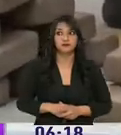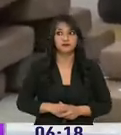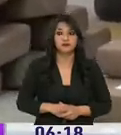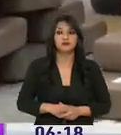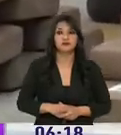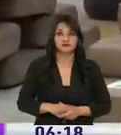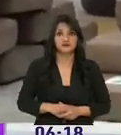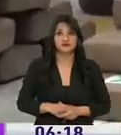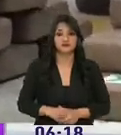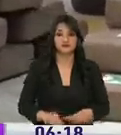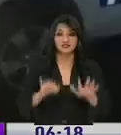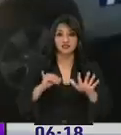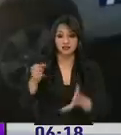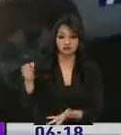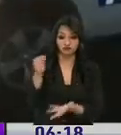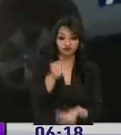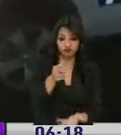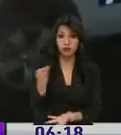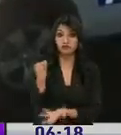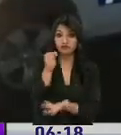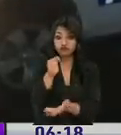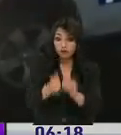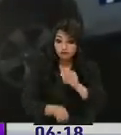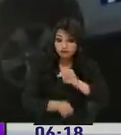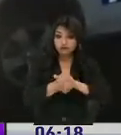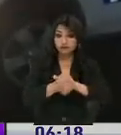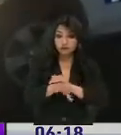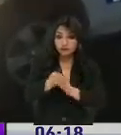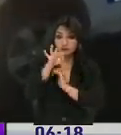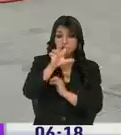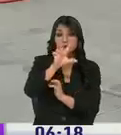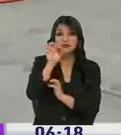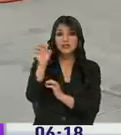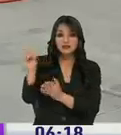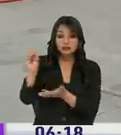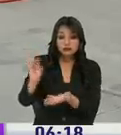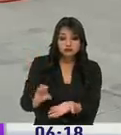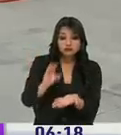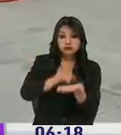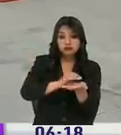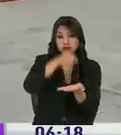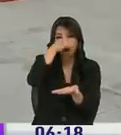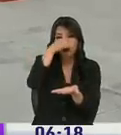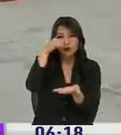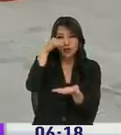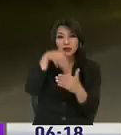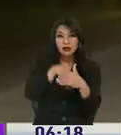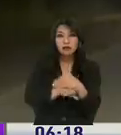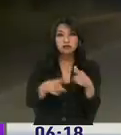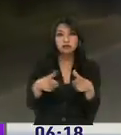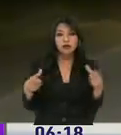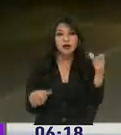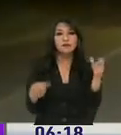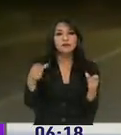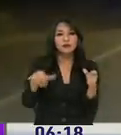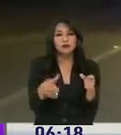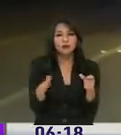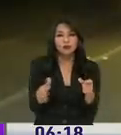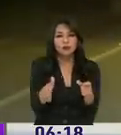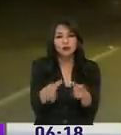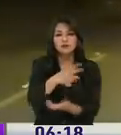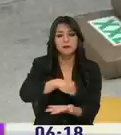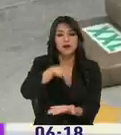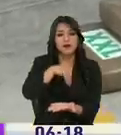Ocultos en 6 sacos de yute, fue así como la policía encontró 300 paquetes de cocaína a bordo de un camión abandonado en el cantón Jaramijó, provincia de